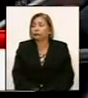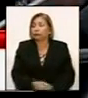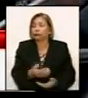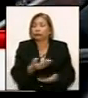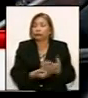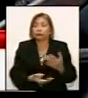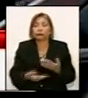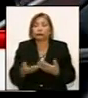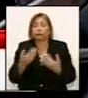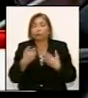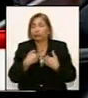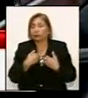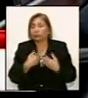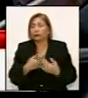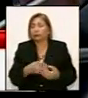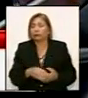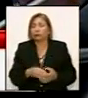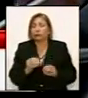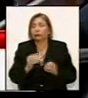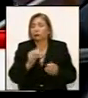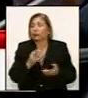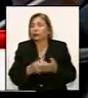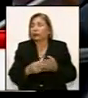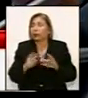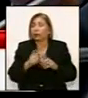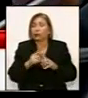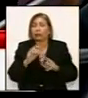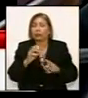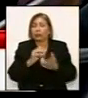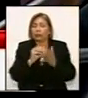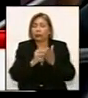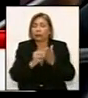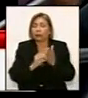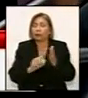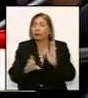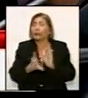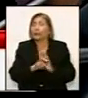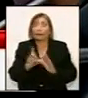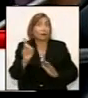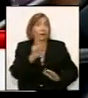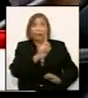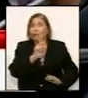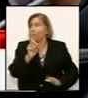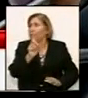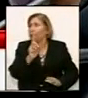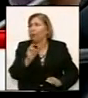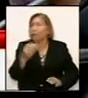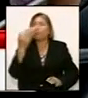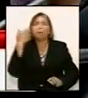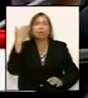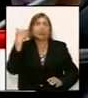solamente cuando se infringe el texto expreso de la ley, no de un precedente vinculante.